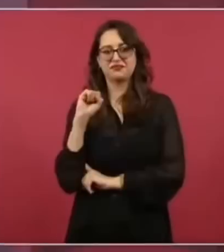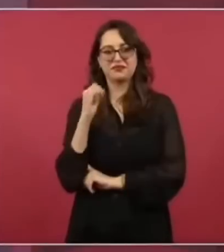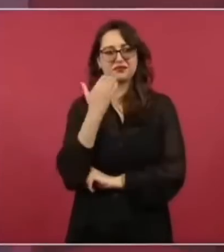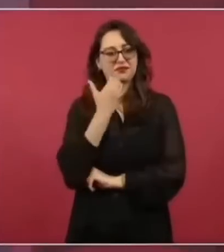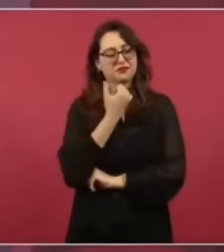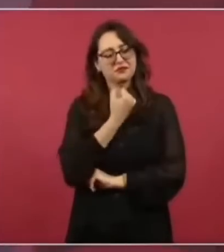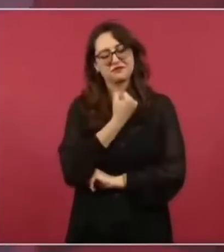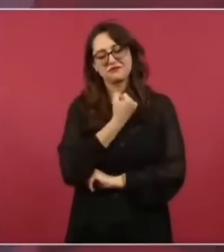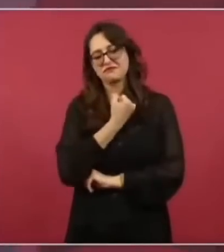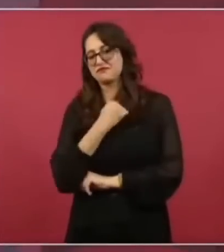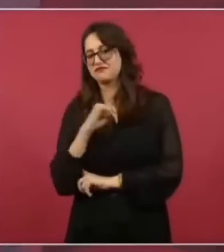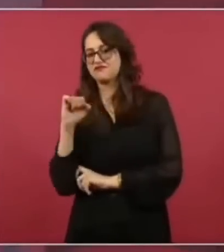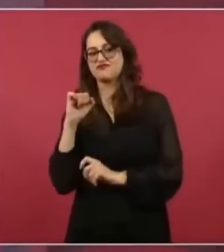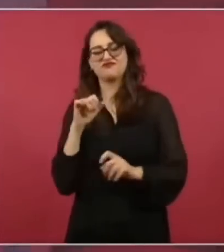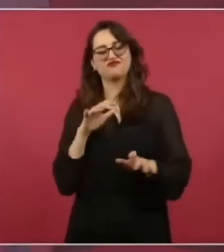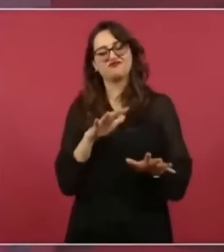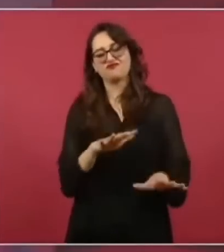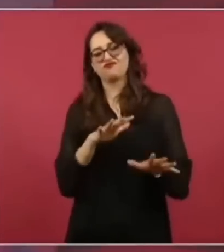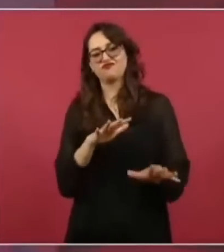grande,